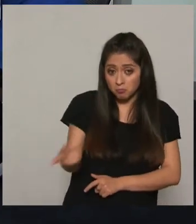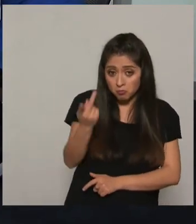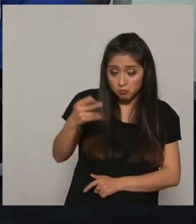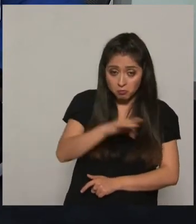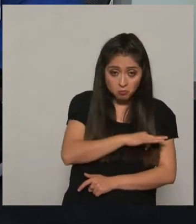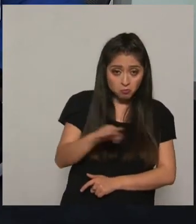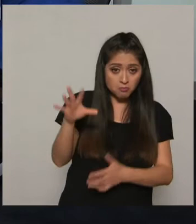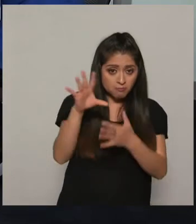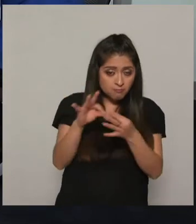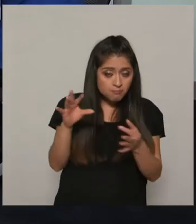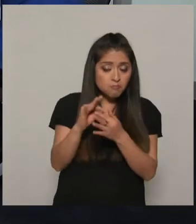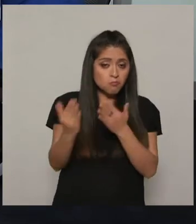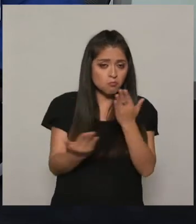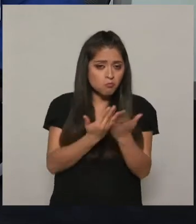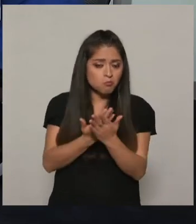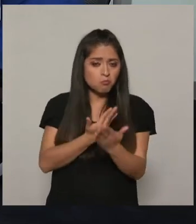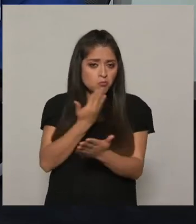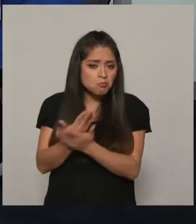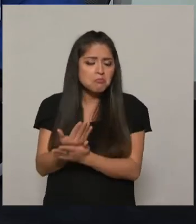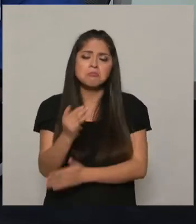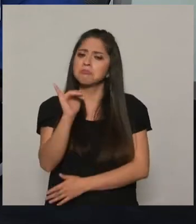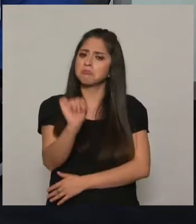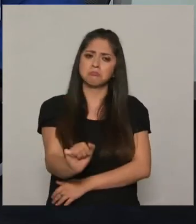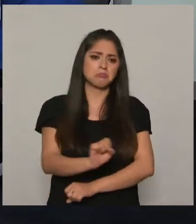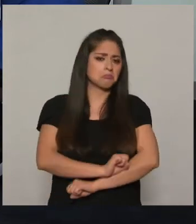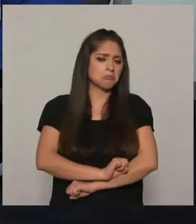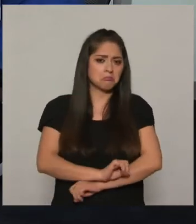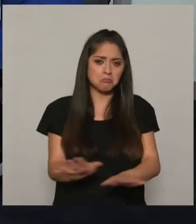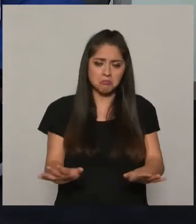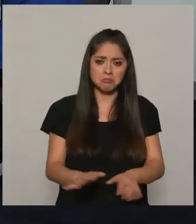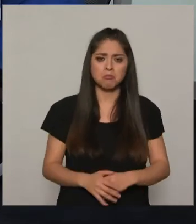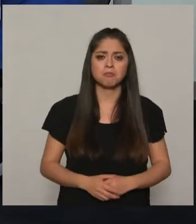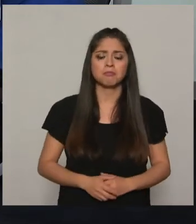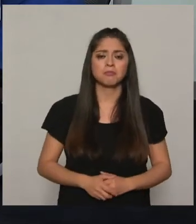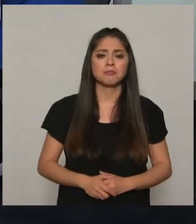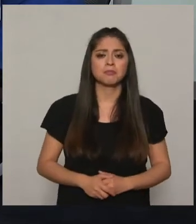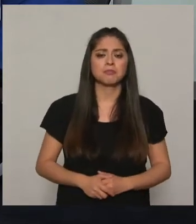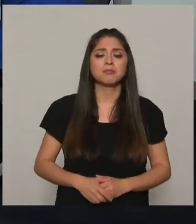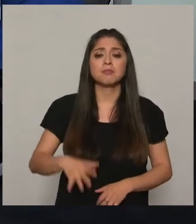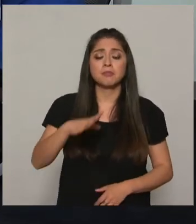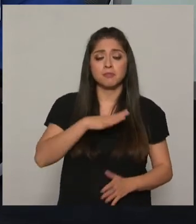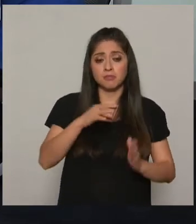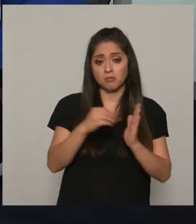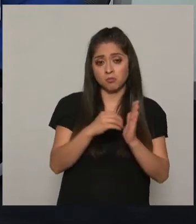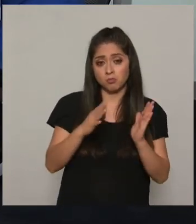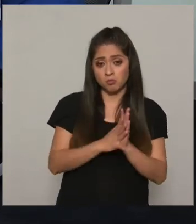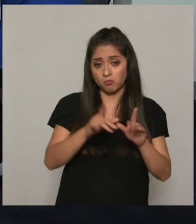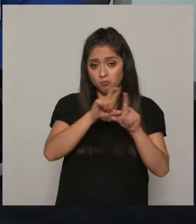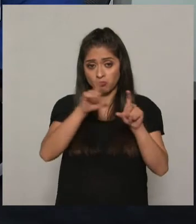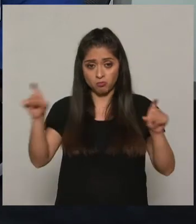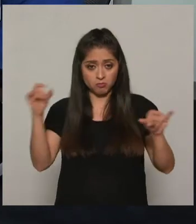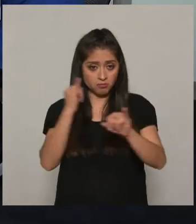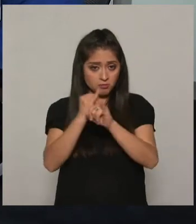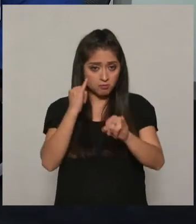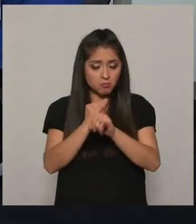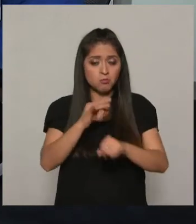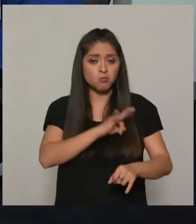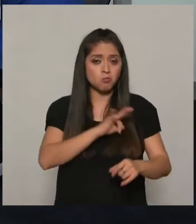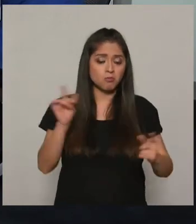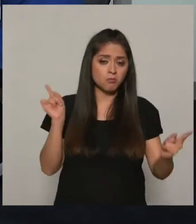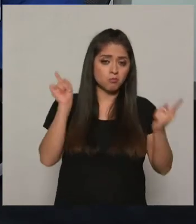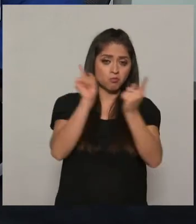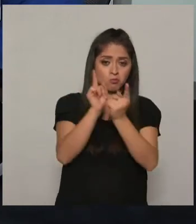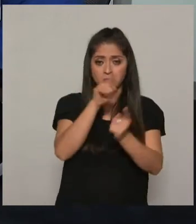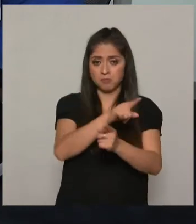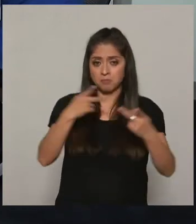crítica constructiva y propositiva y dijo que por supuesto. Sí. Hasta dio la página de internet para que se le acerque a la gente. Y mira tú, porque